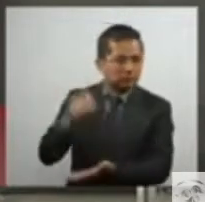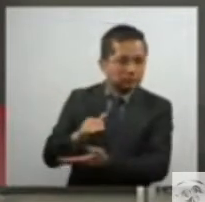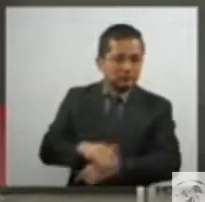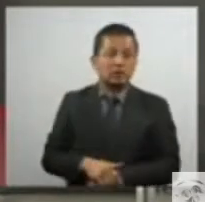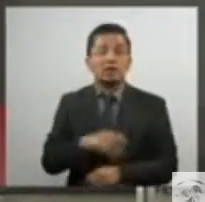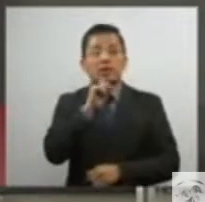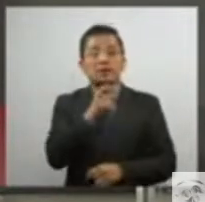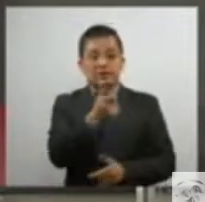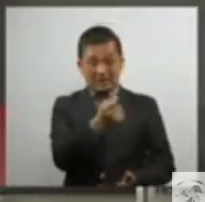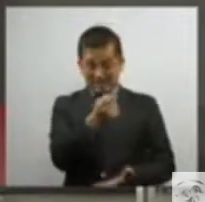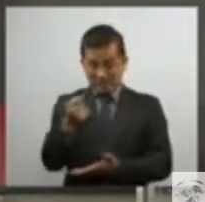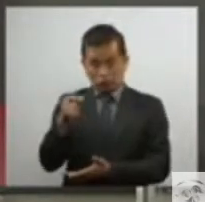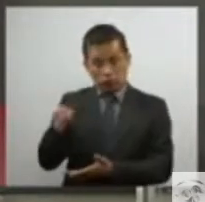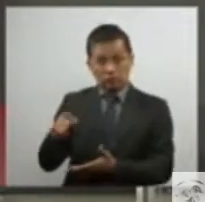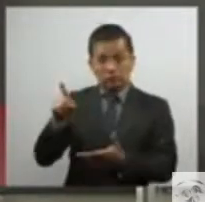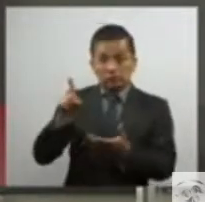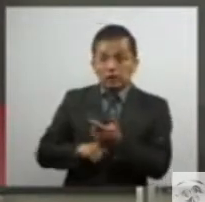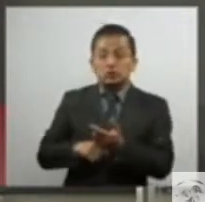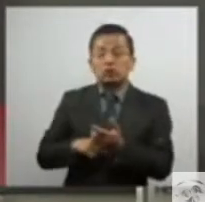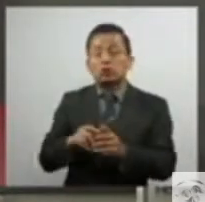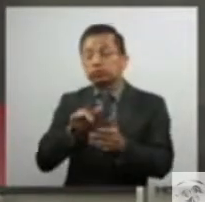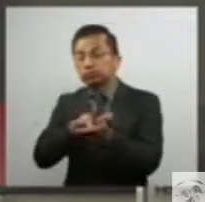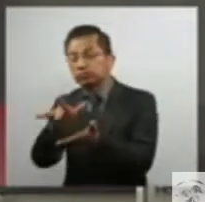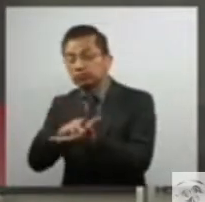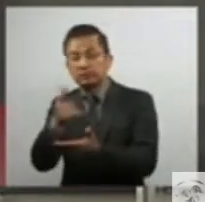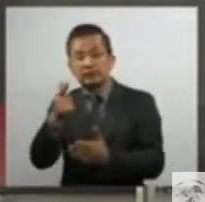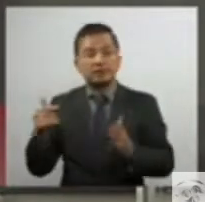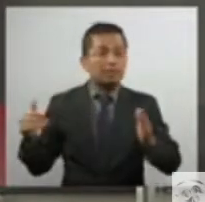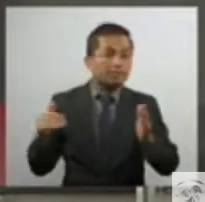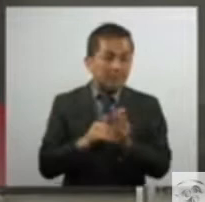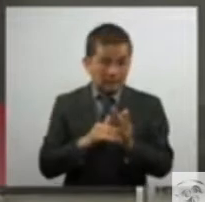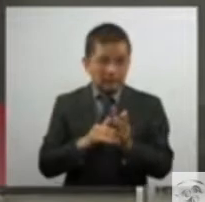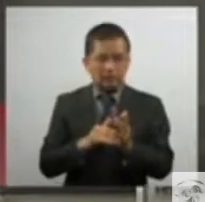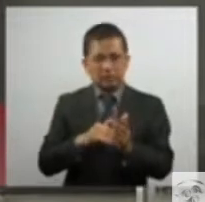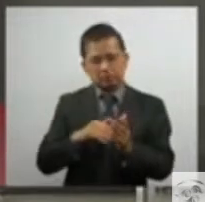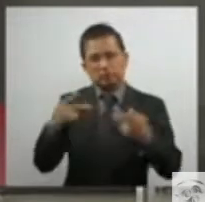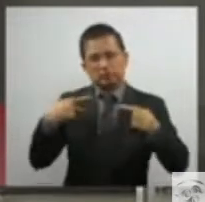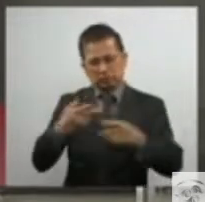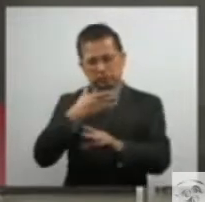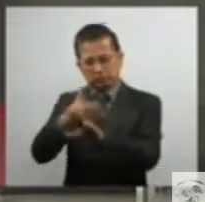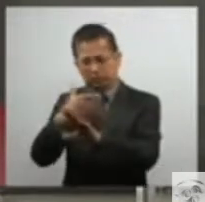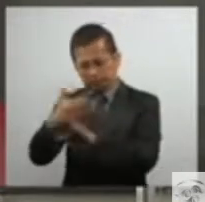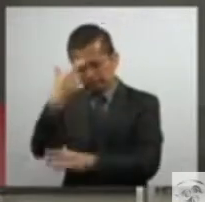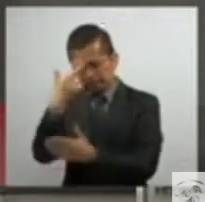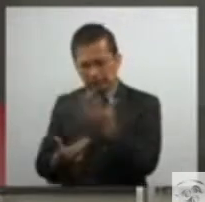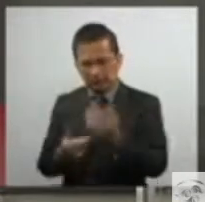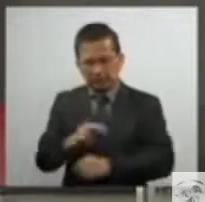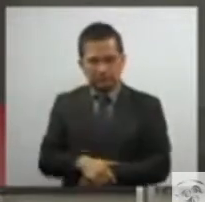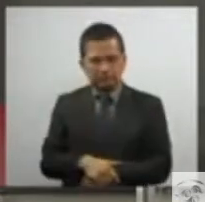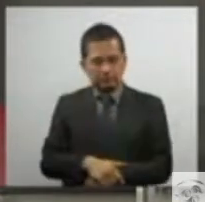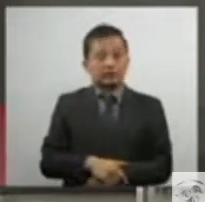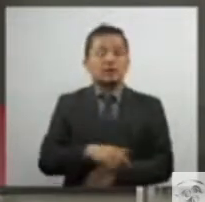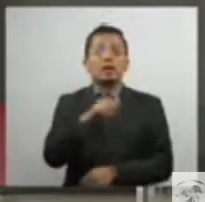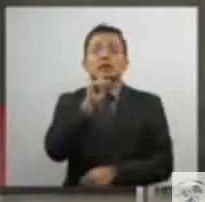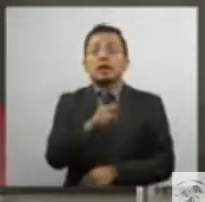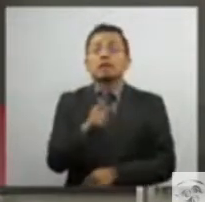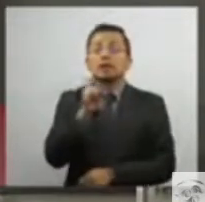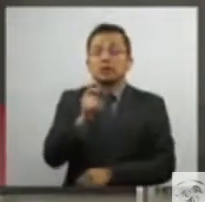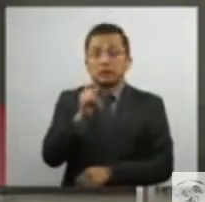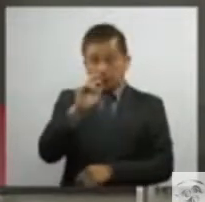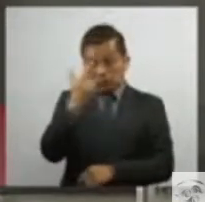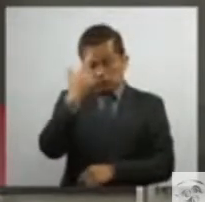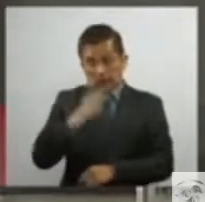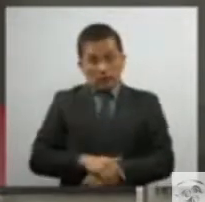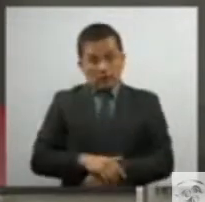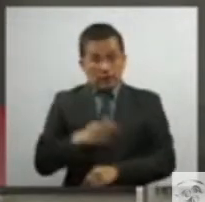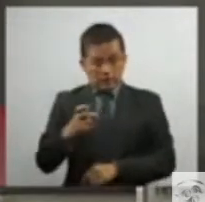institución que apoyaba a 7.000 víctimas de las 36.000 víctimas del país. No olvidemos también que la reparación del daño es